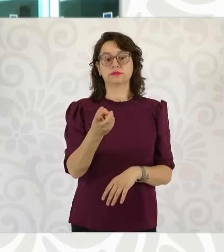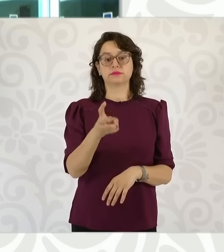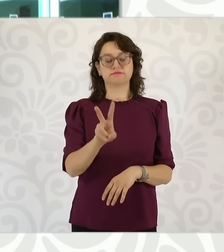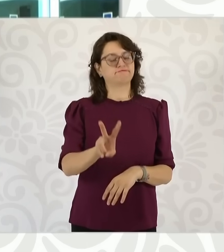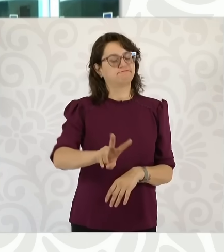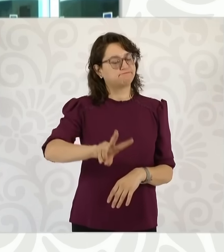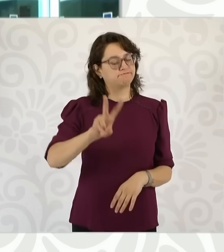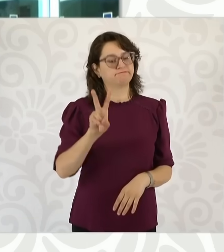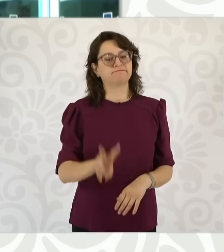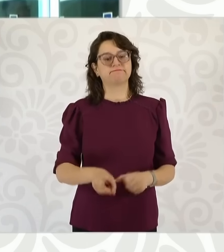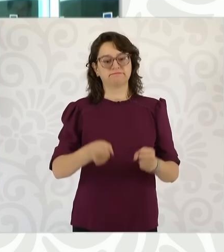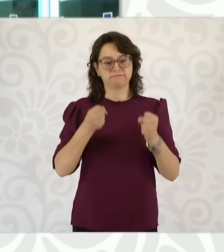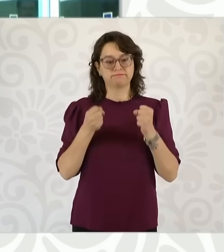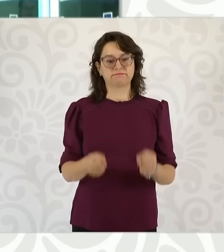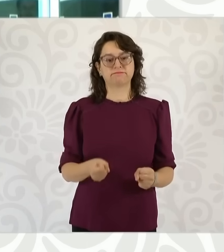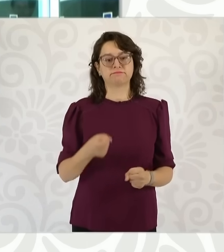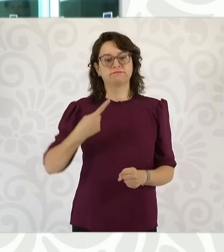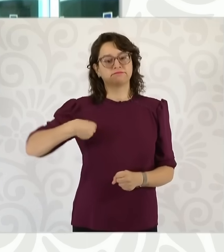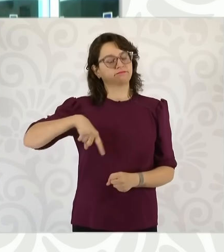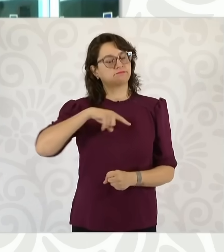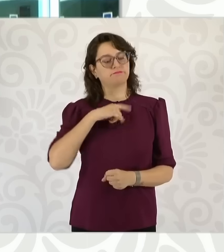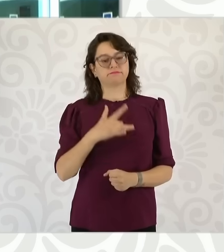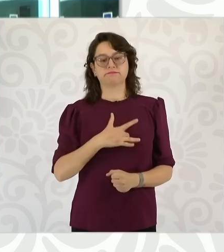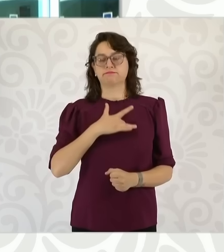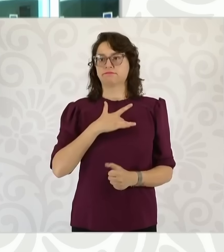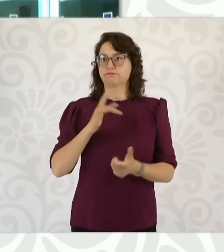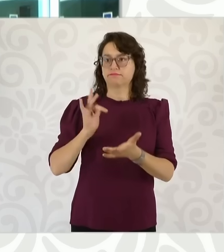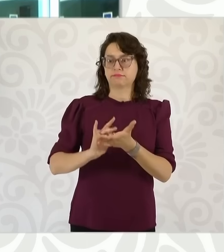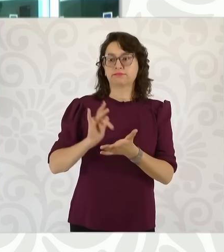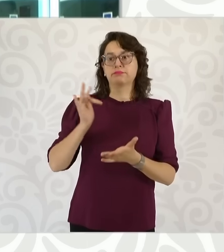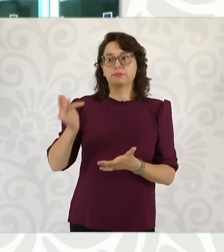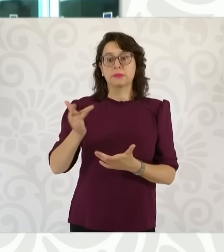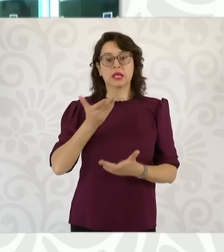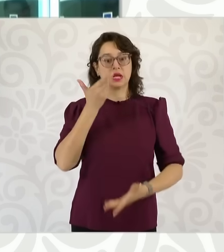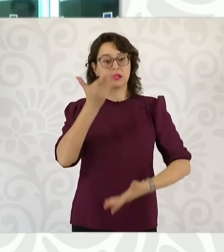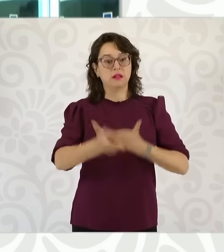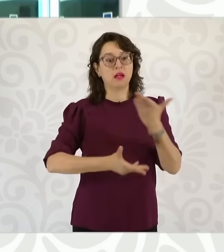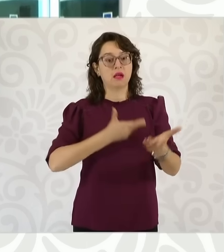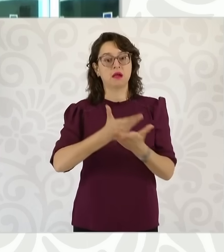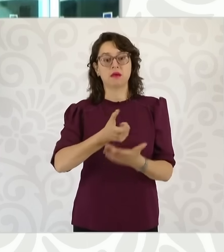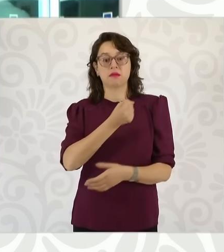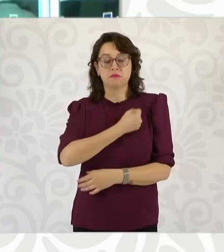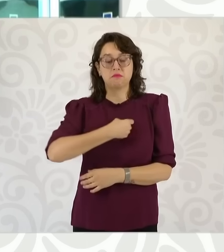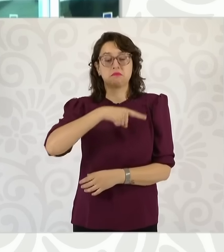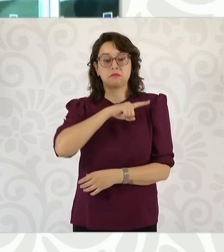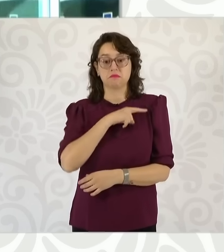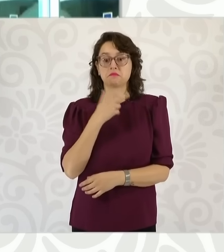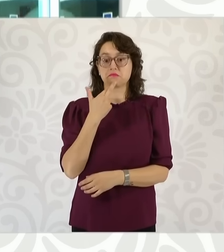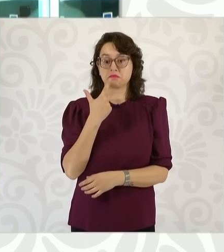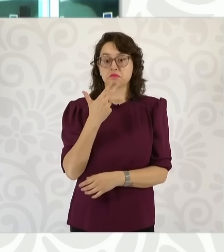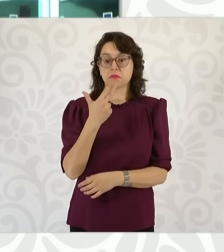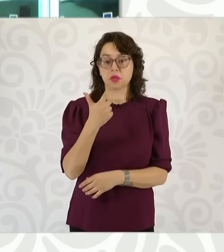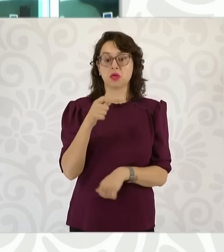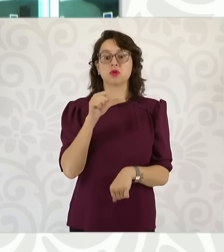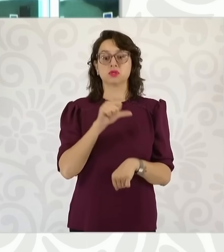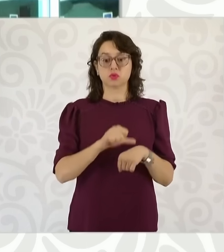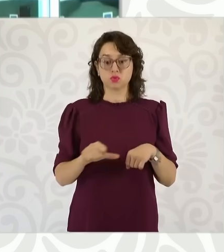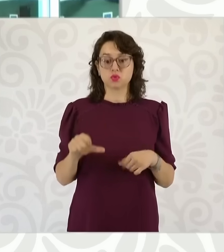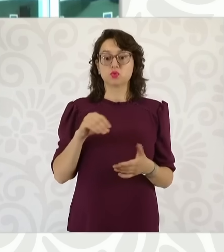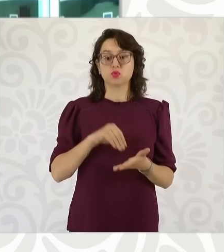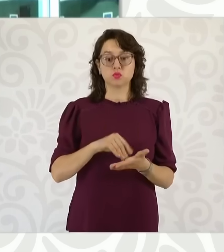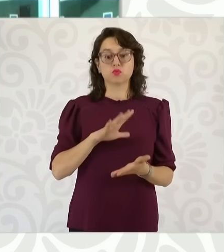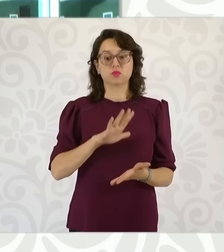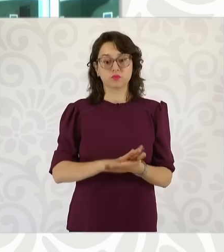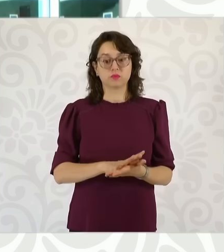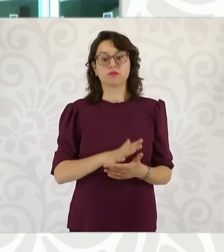ninguna duda, acá tenemos mucha gratitud, ha mejorado mucho la atención de salud, las cirugías, las consultas,